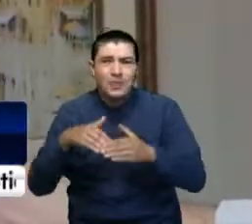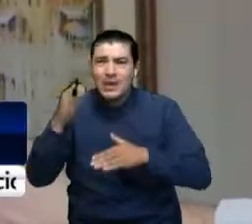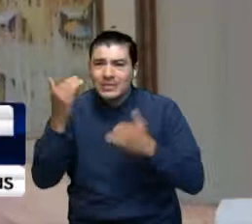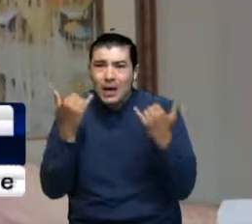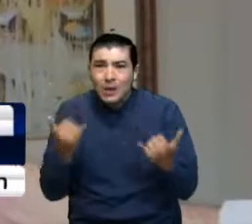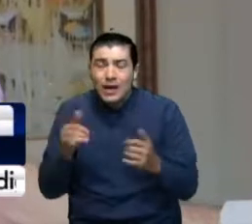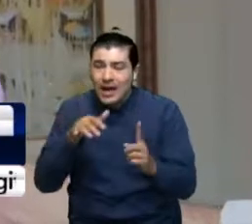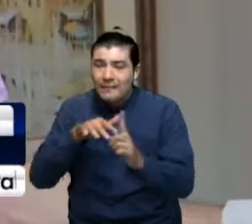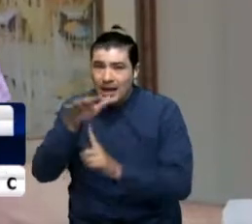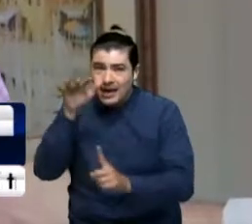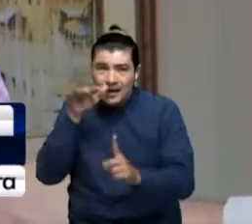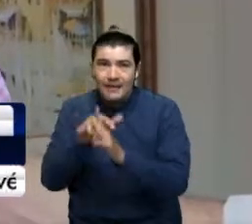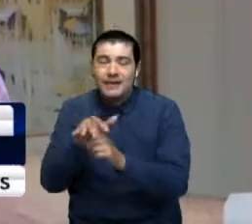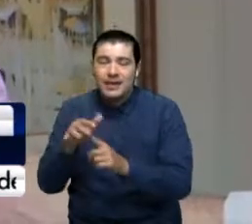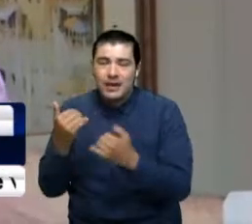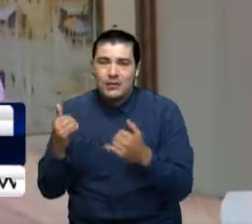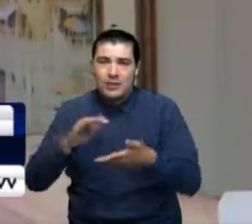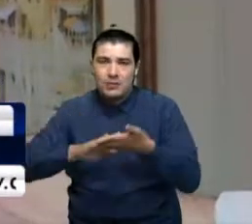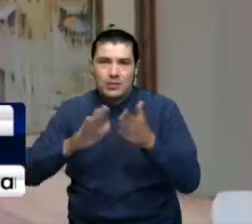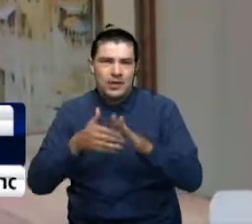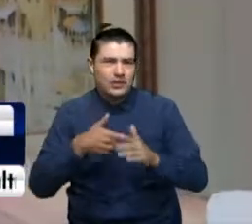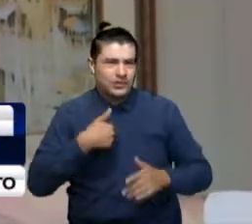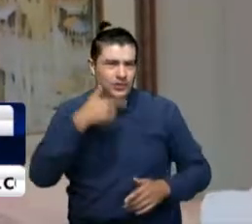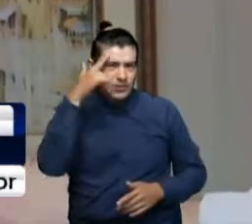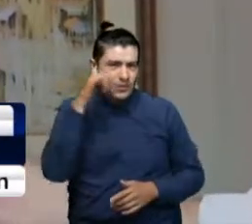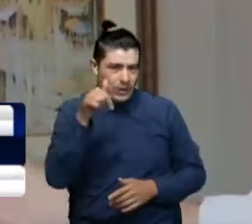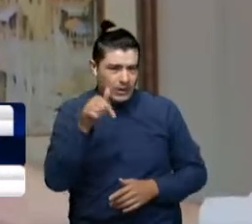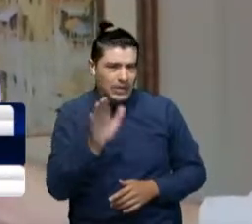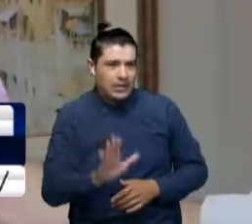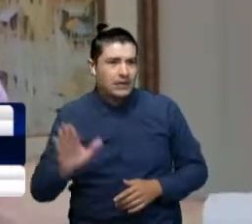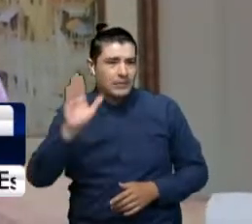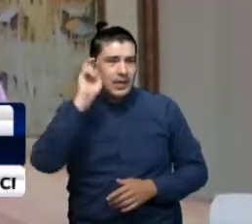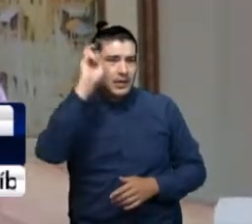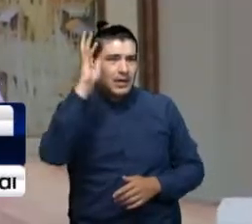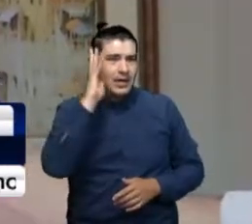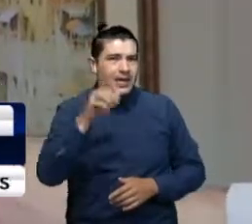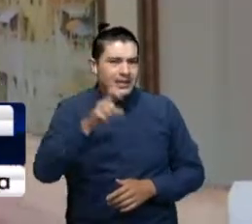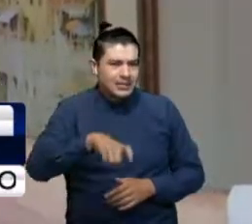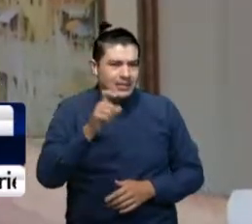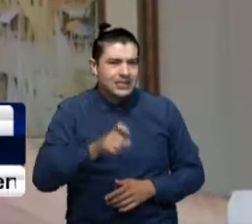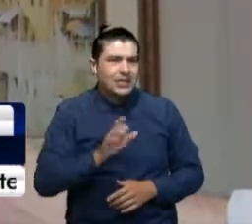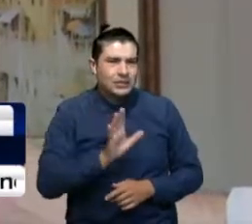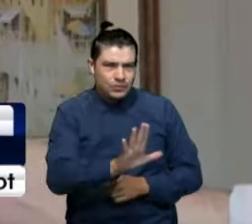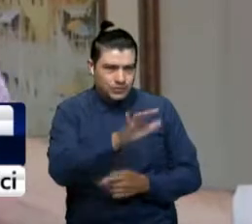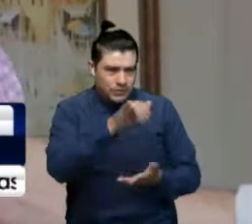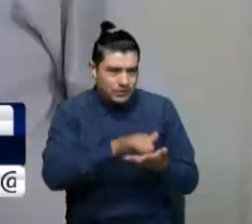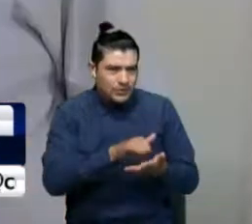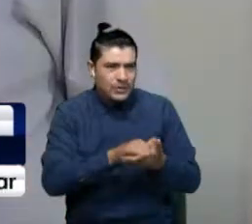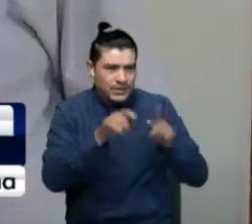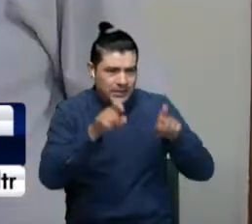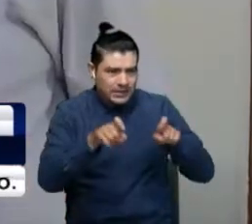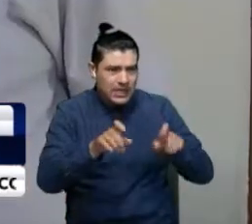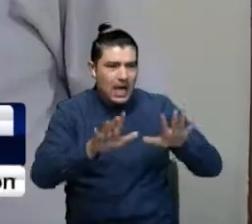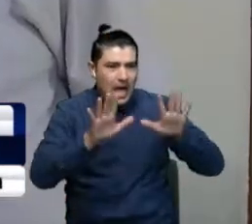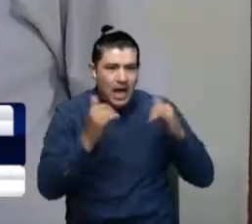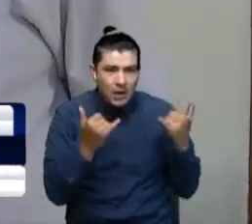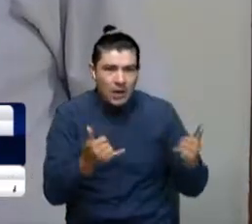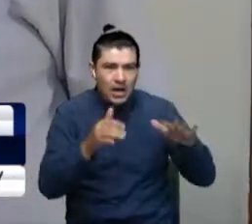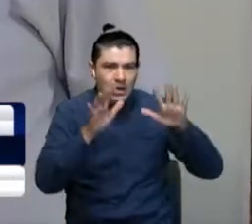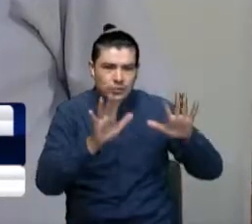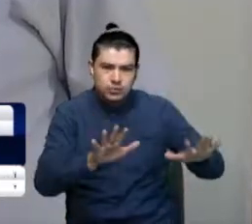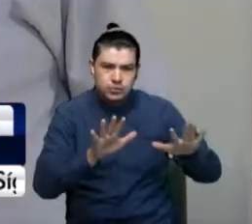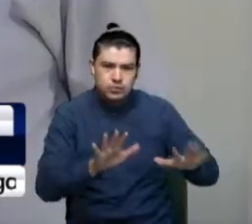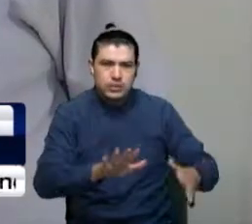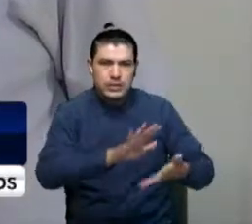aquí en el norte de santander necesitamos eso necesitamos aclimatar el ambiente el diputado y miembro